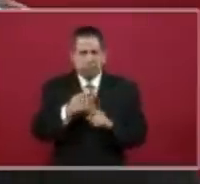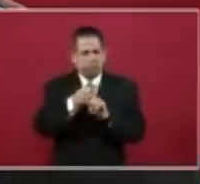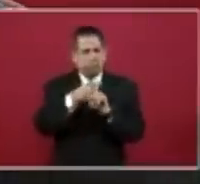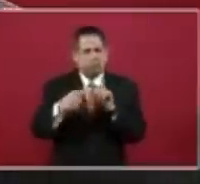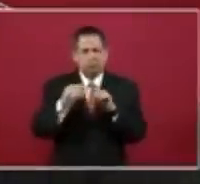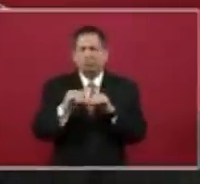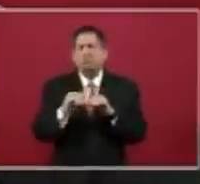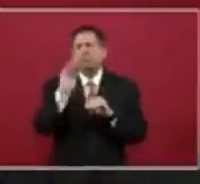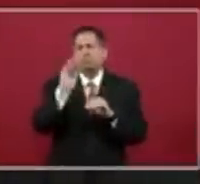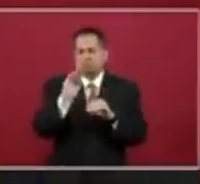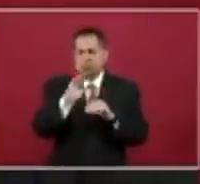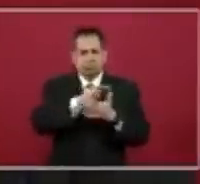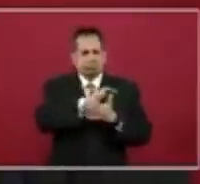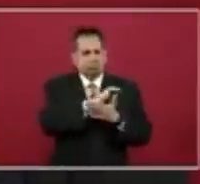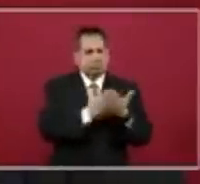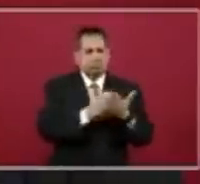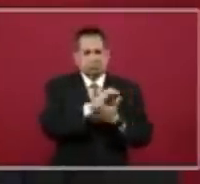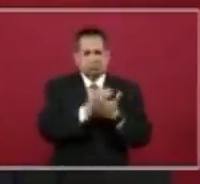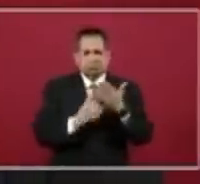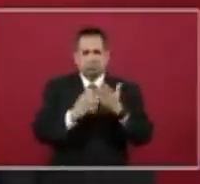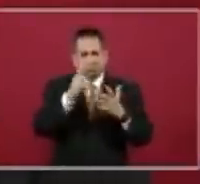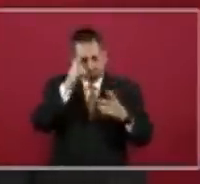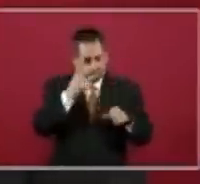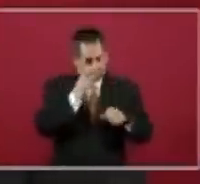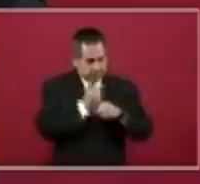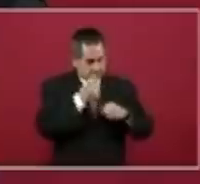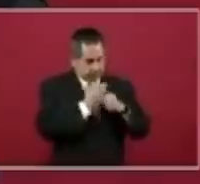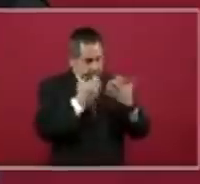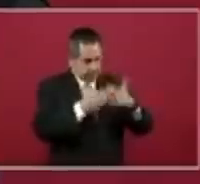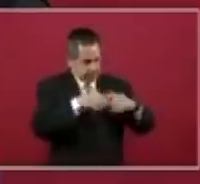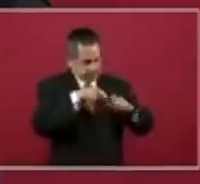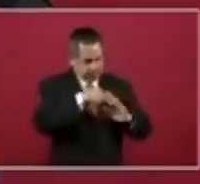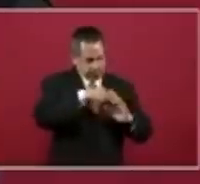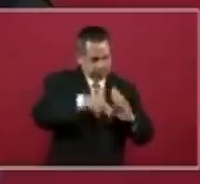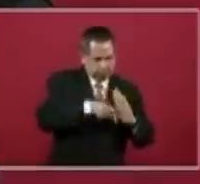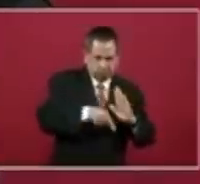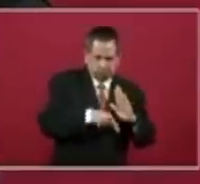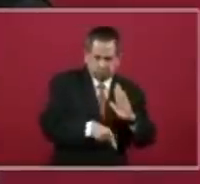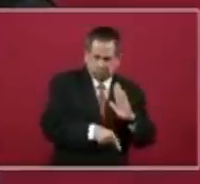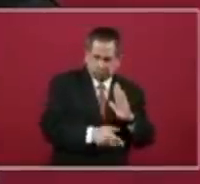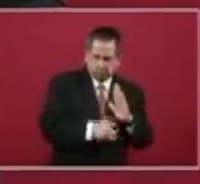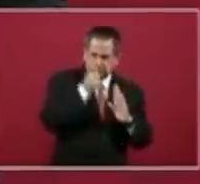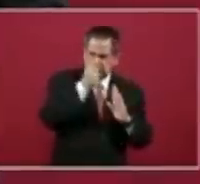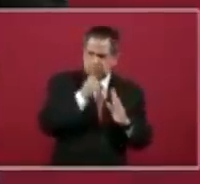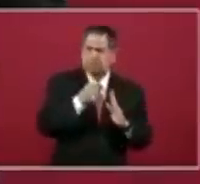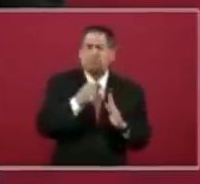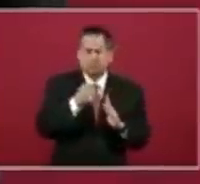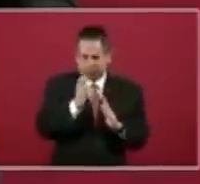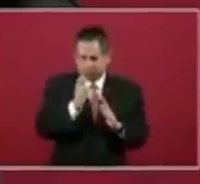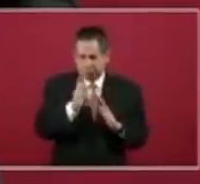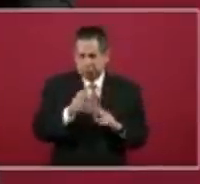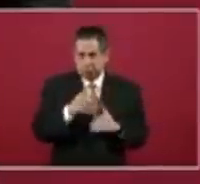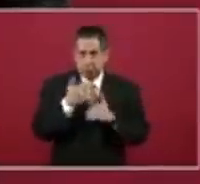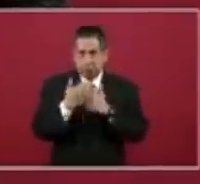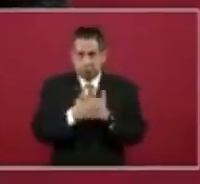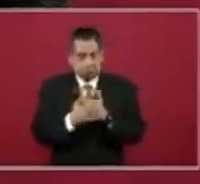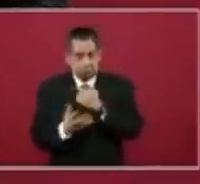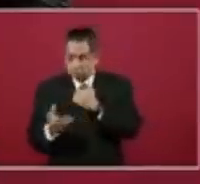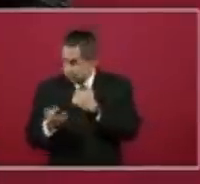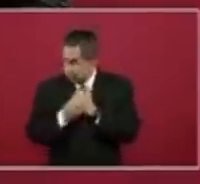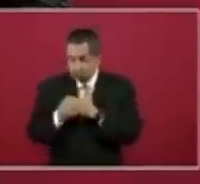mitad de los contratos de infraestructura y de perforación, y en su momento, cuando así se